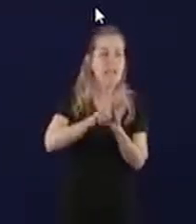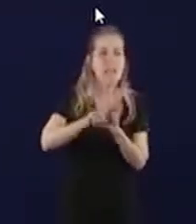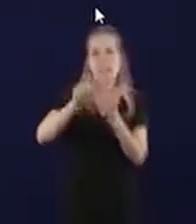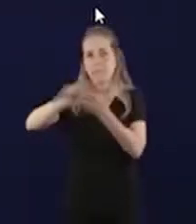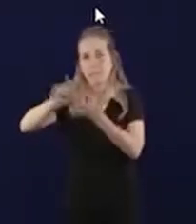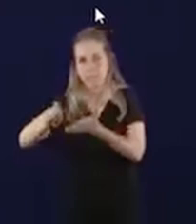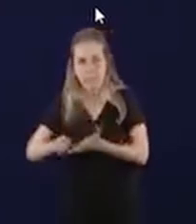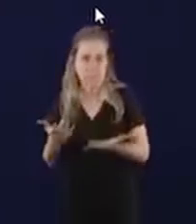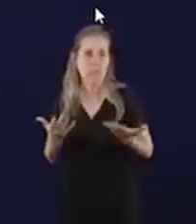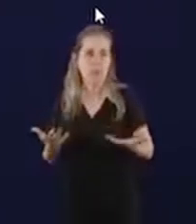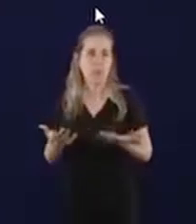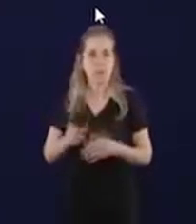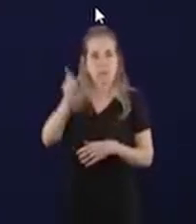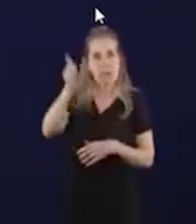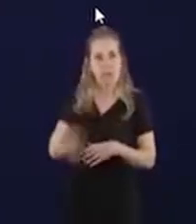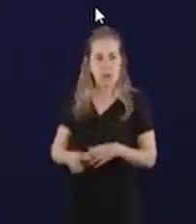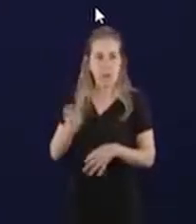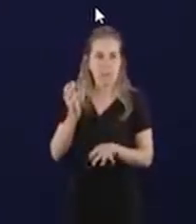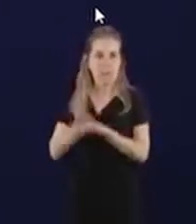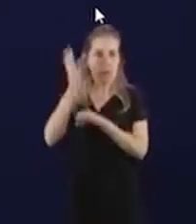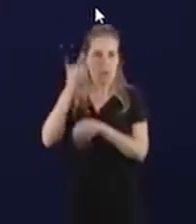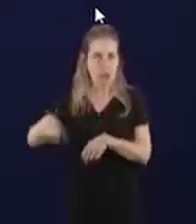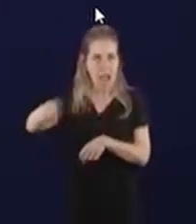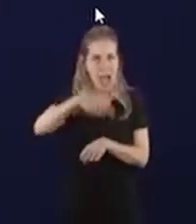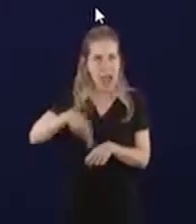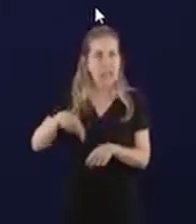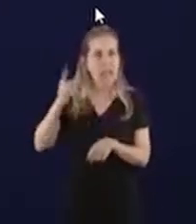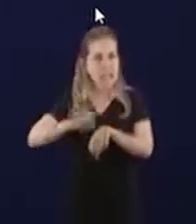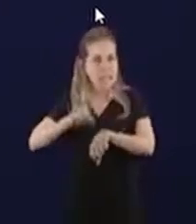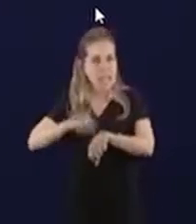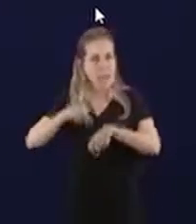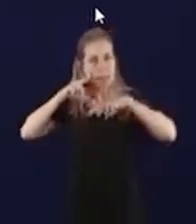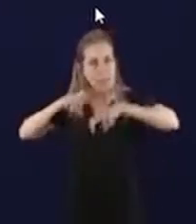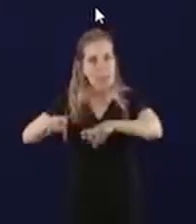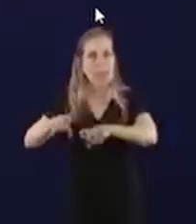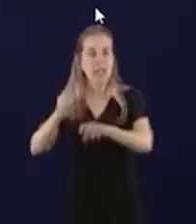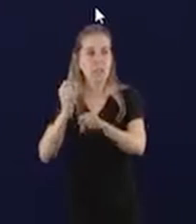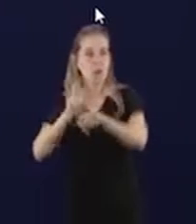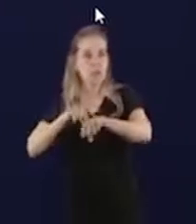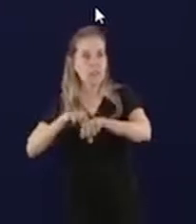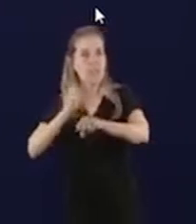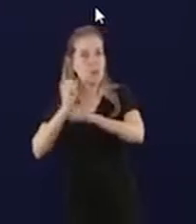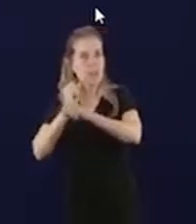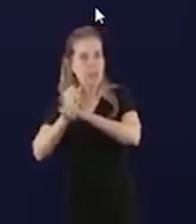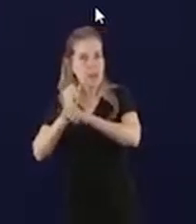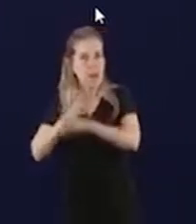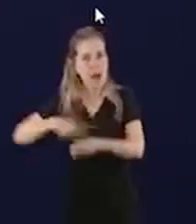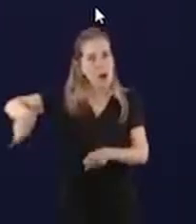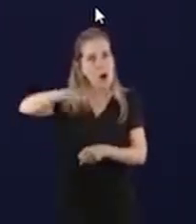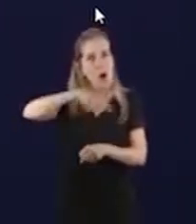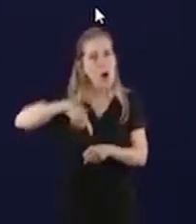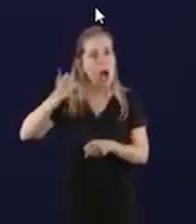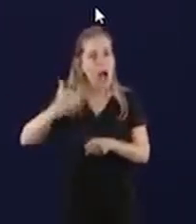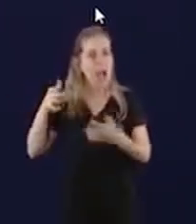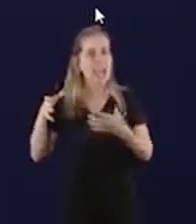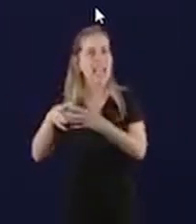sea todo en todo hay expertiz en todo hay mucho tiempo de trabajo y en todo hay eh muchos equipos con